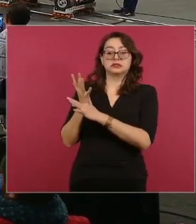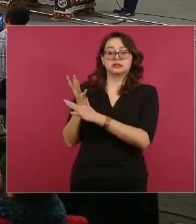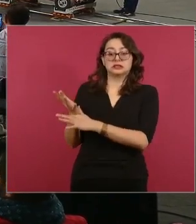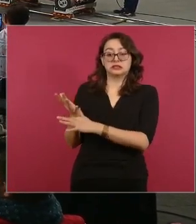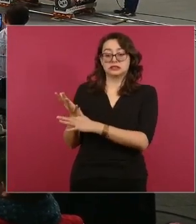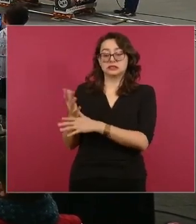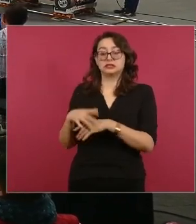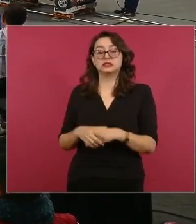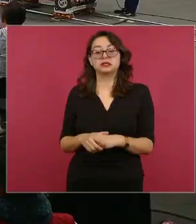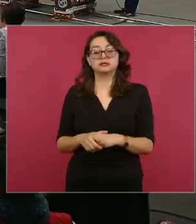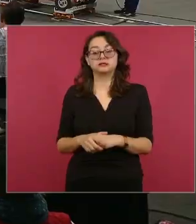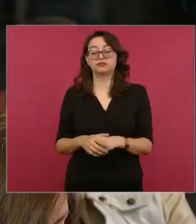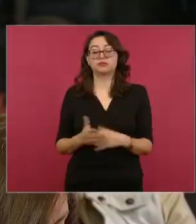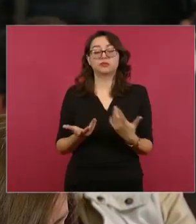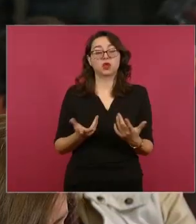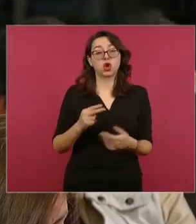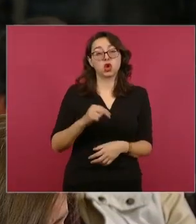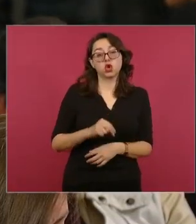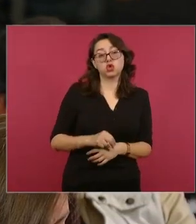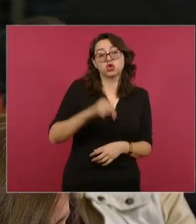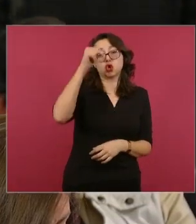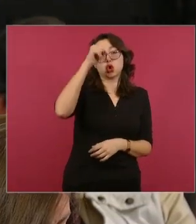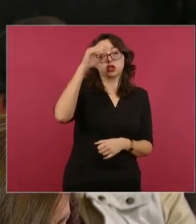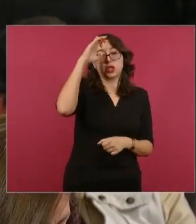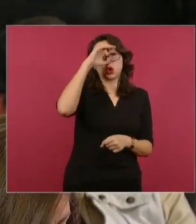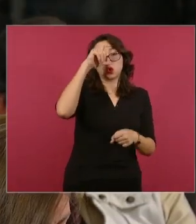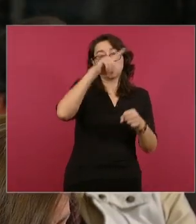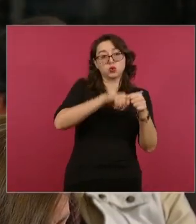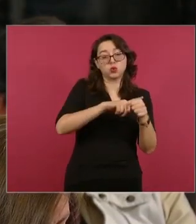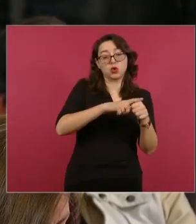en el sureste del país y no podemos